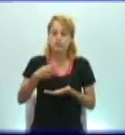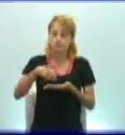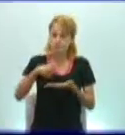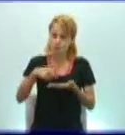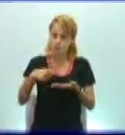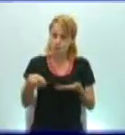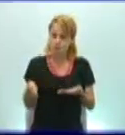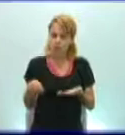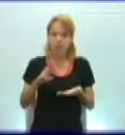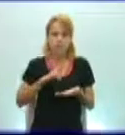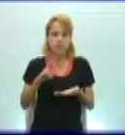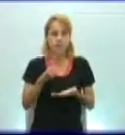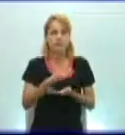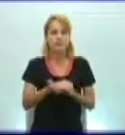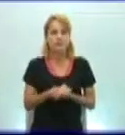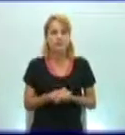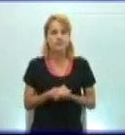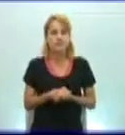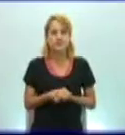copien y resuelvan.